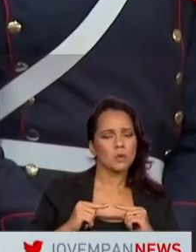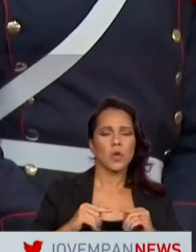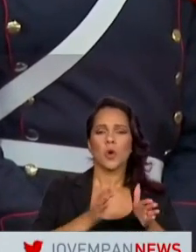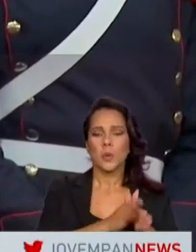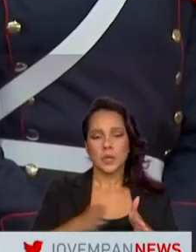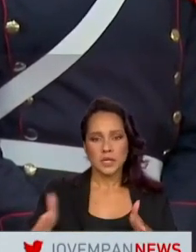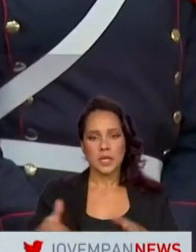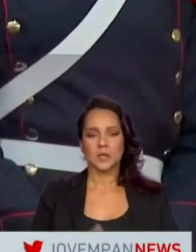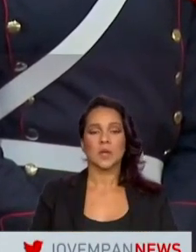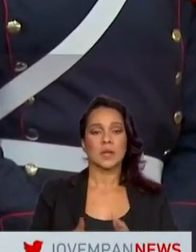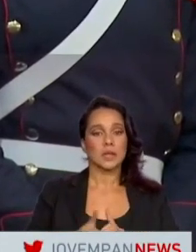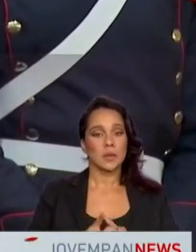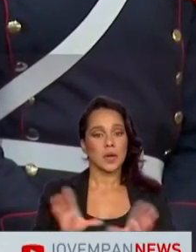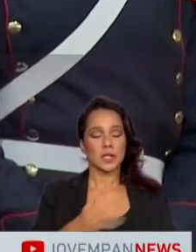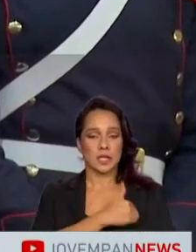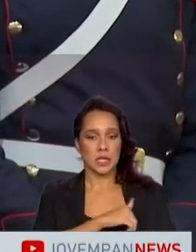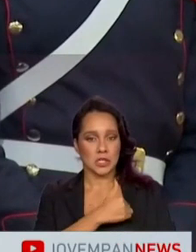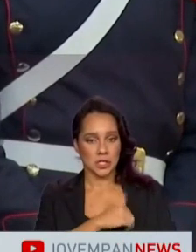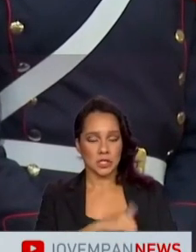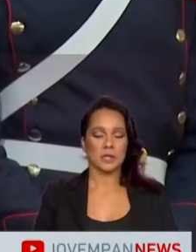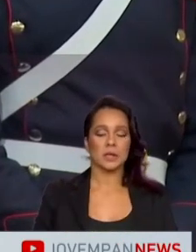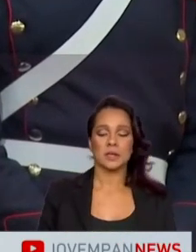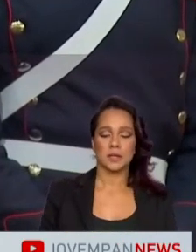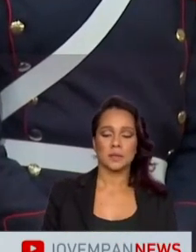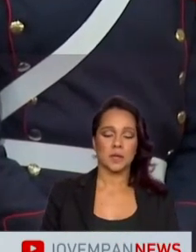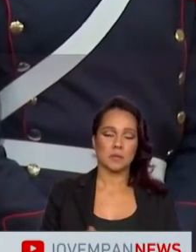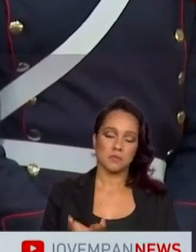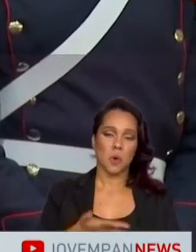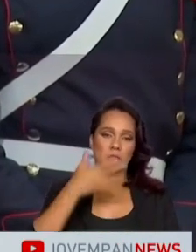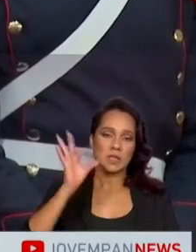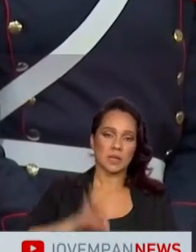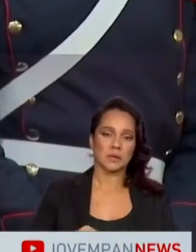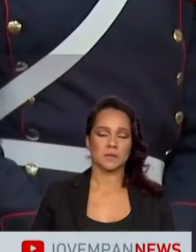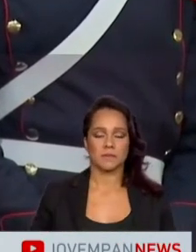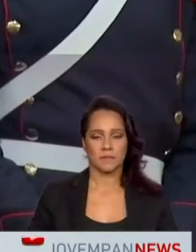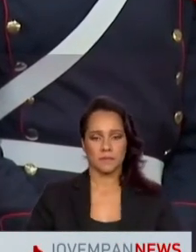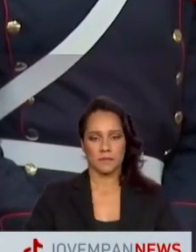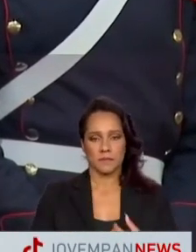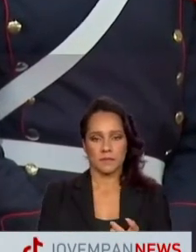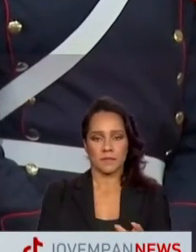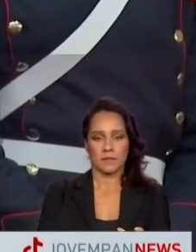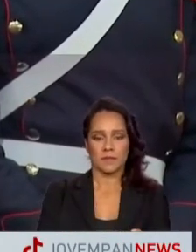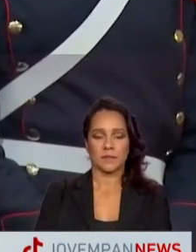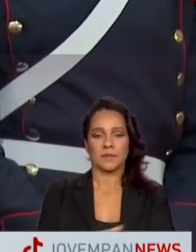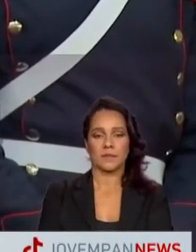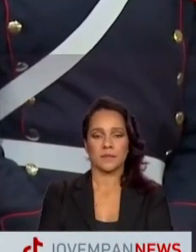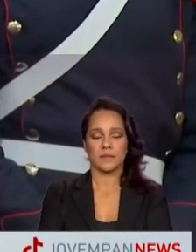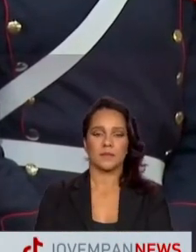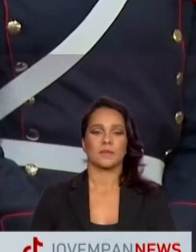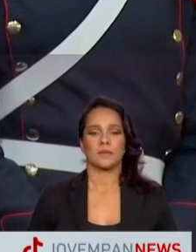el proceso democrático argentino y a su institucionalidad. Que además nosotros estamos